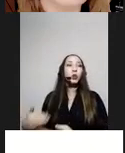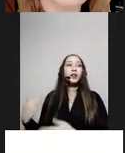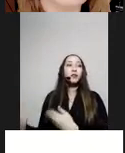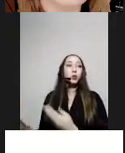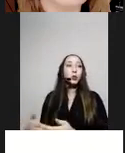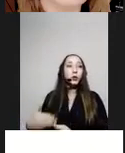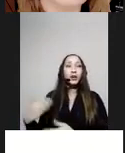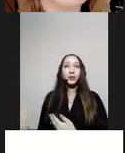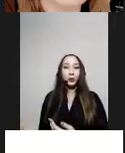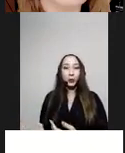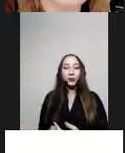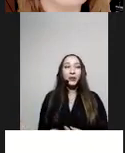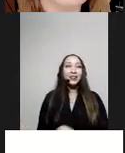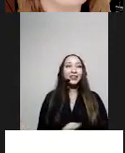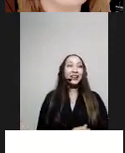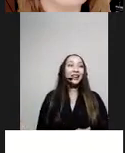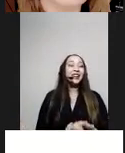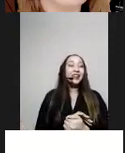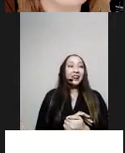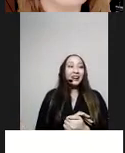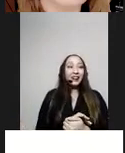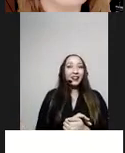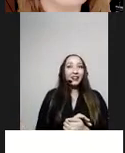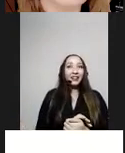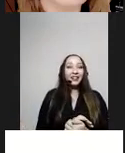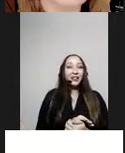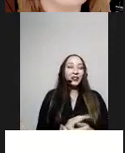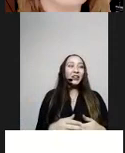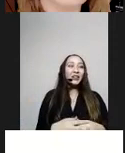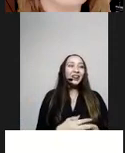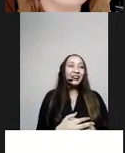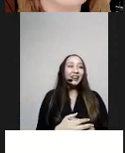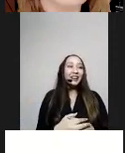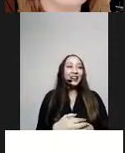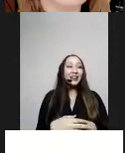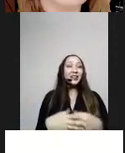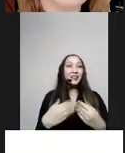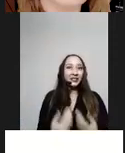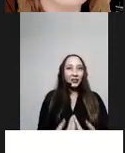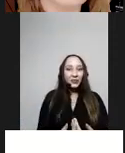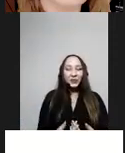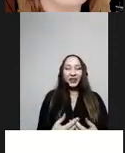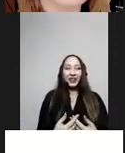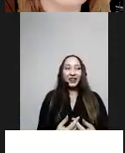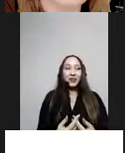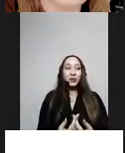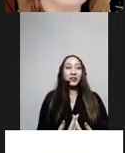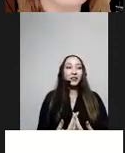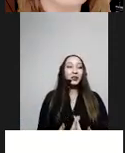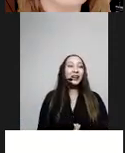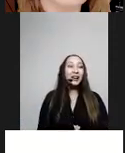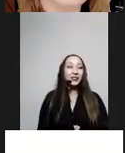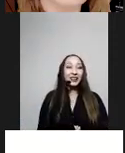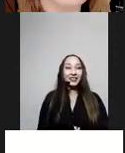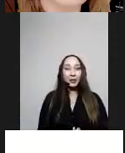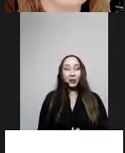futuro, el futuro, el futuro. Así que, bueno, que esto les quede de reflexión, que debemos disfrutar